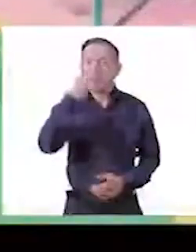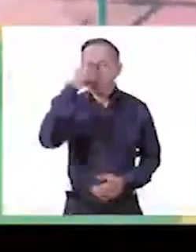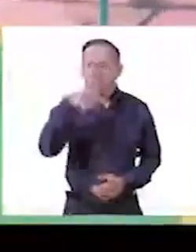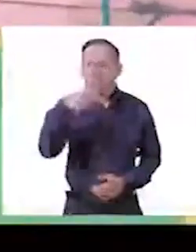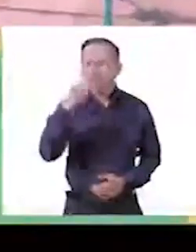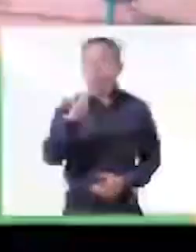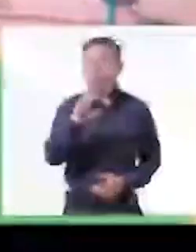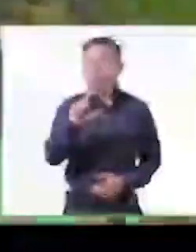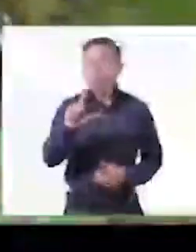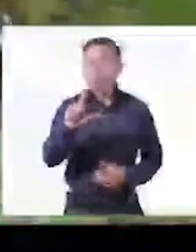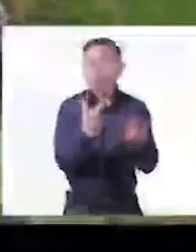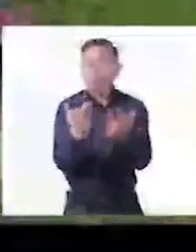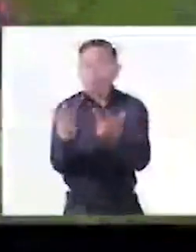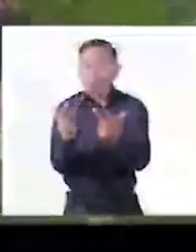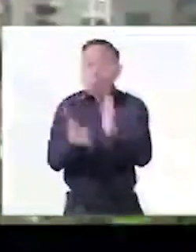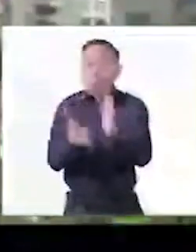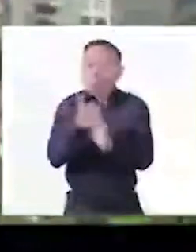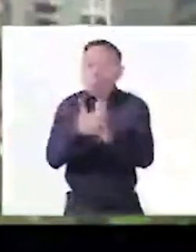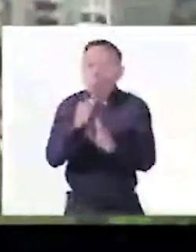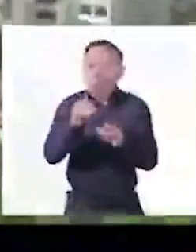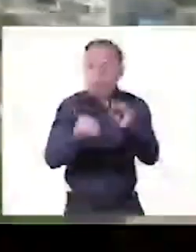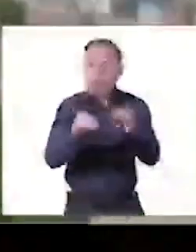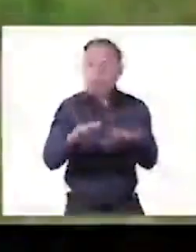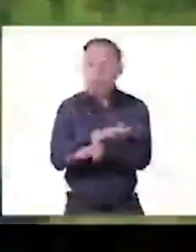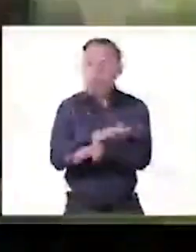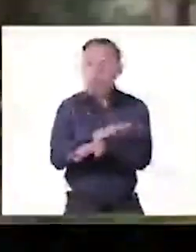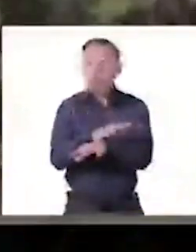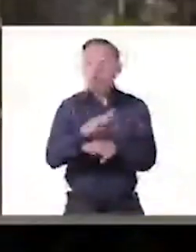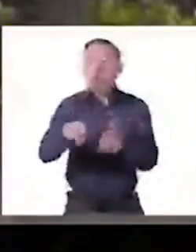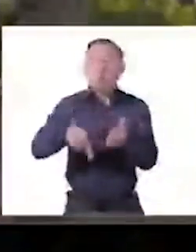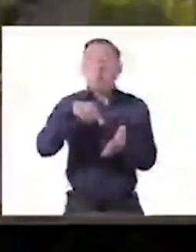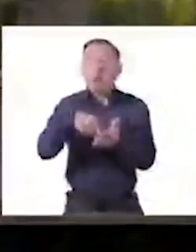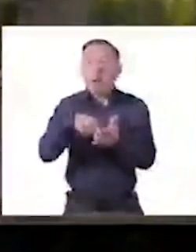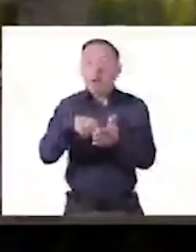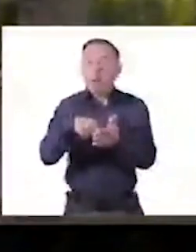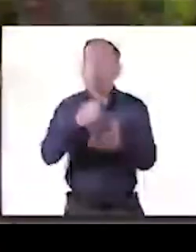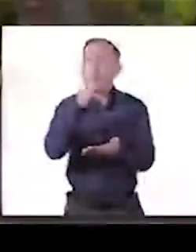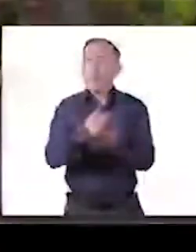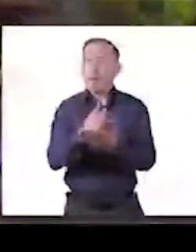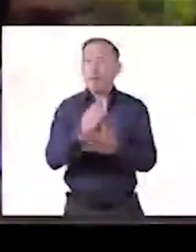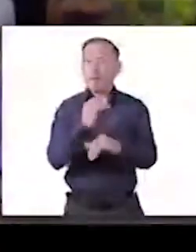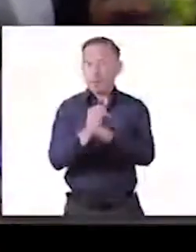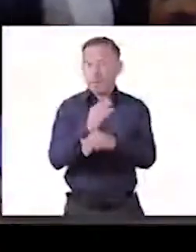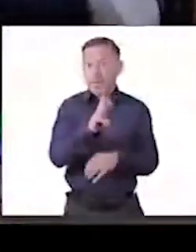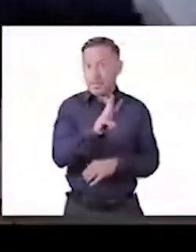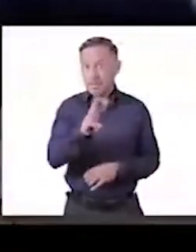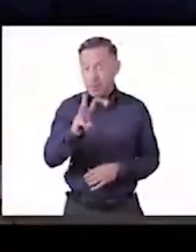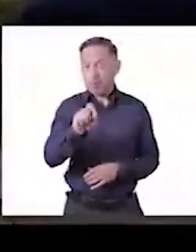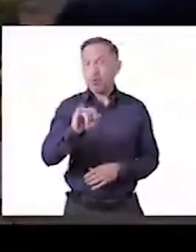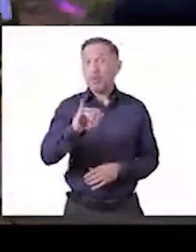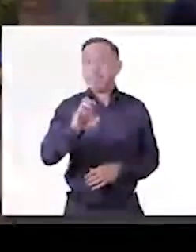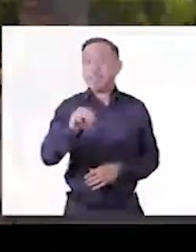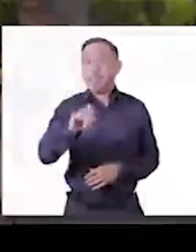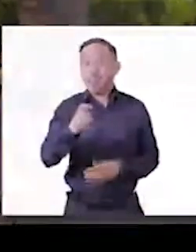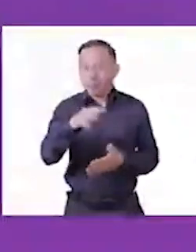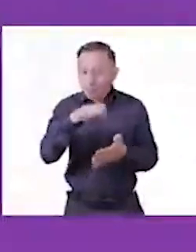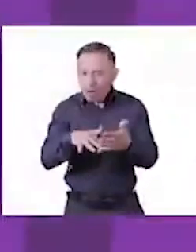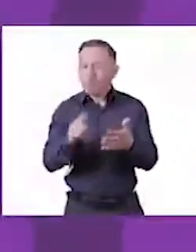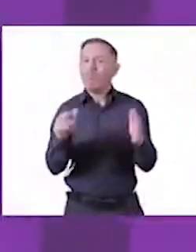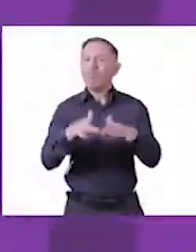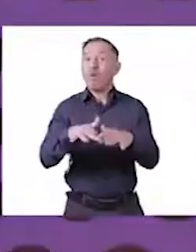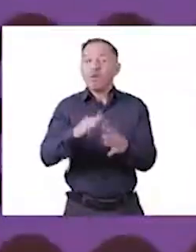y así de fácil es mejorar tu colonia ubica tu casilla en triple W punto y sm punto mx